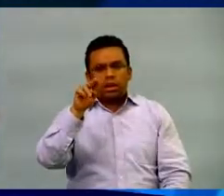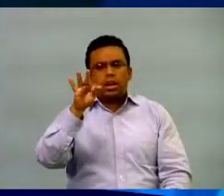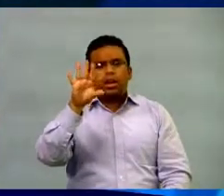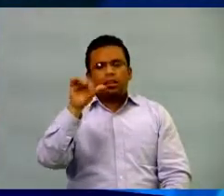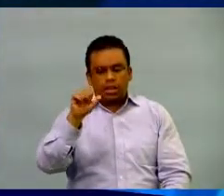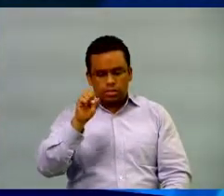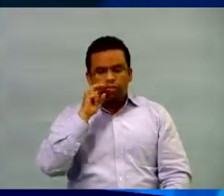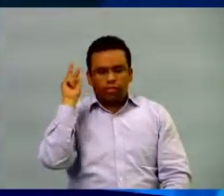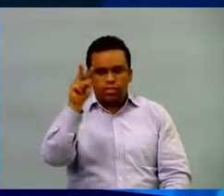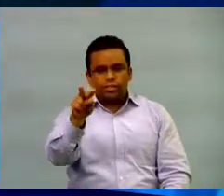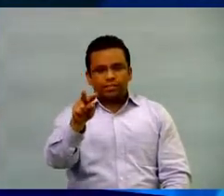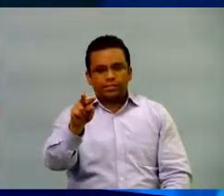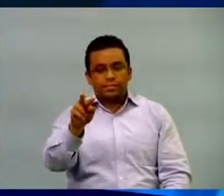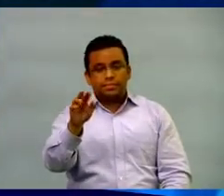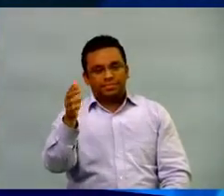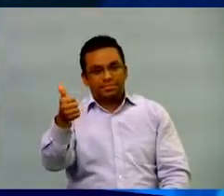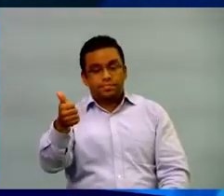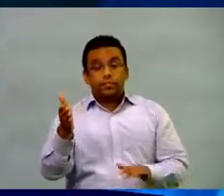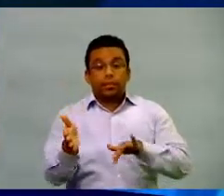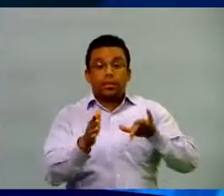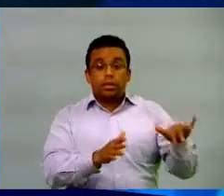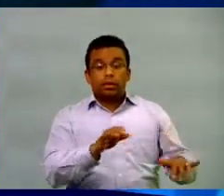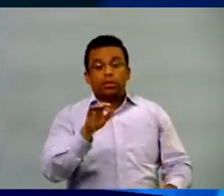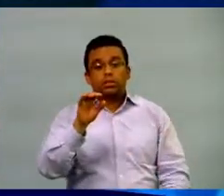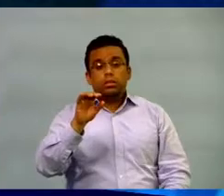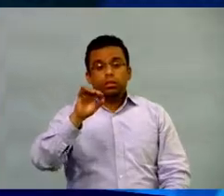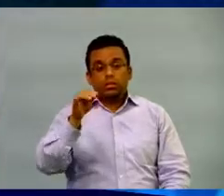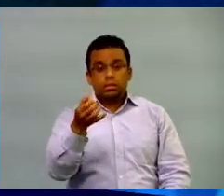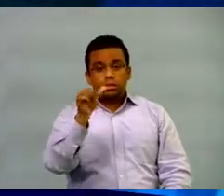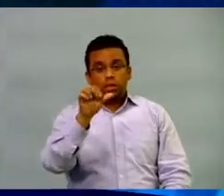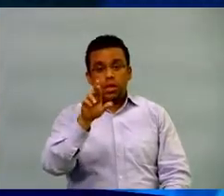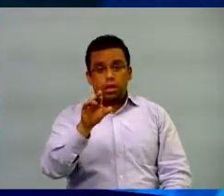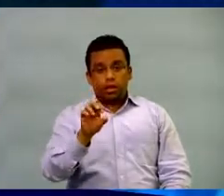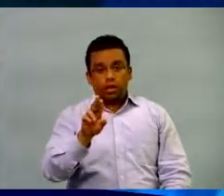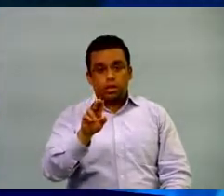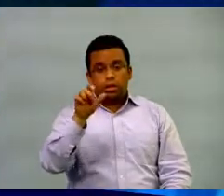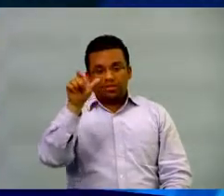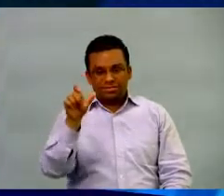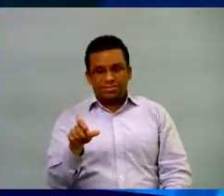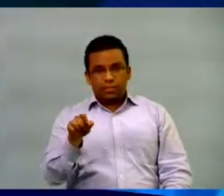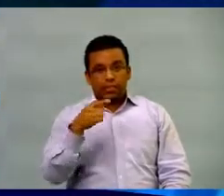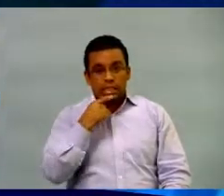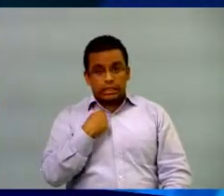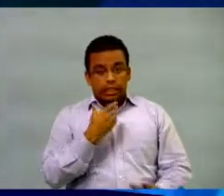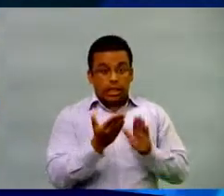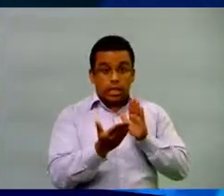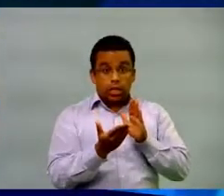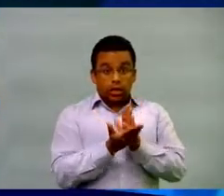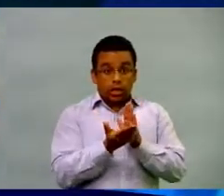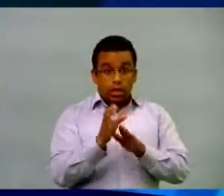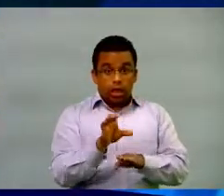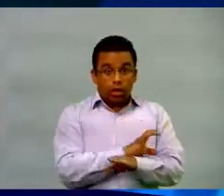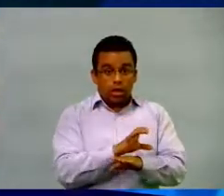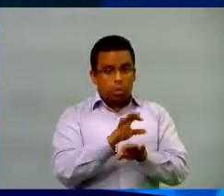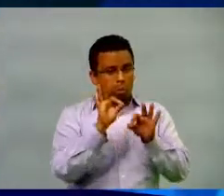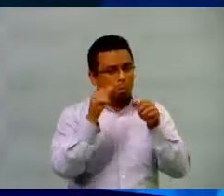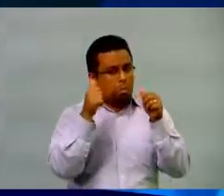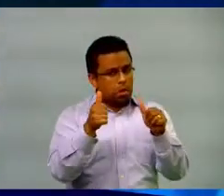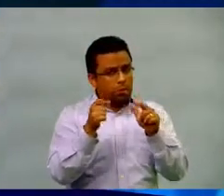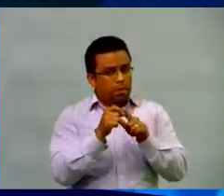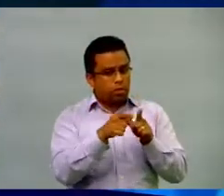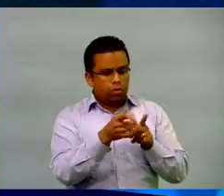También Yair Miranda dice: computadores para educar. Jugar nos gusta a todos, pero ¿cómo hacerlo